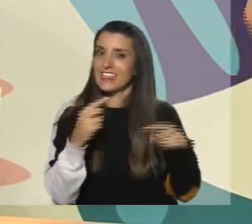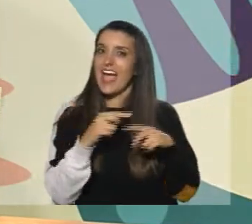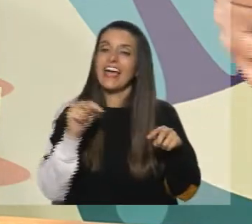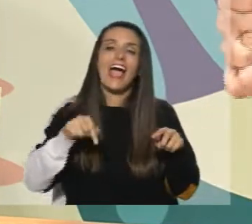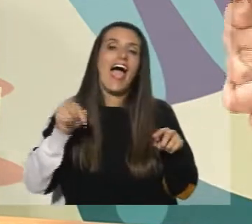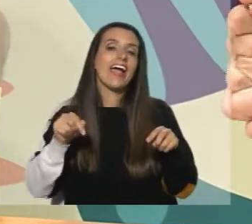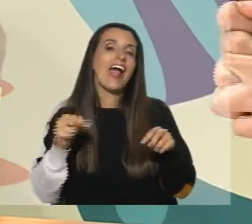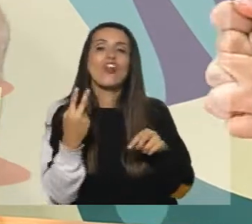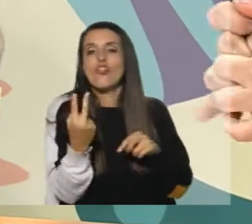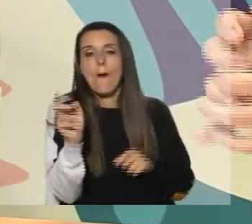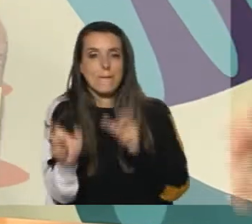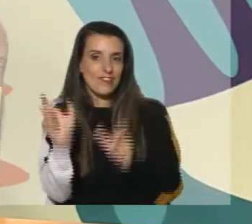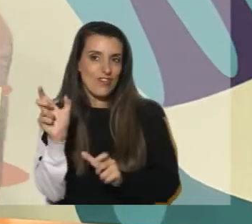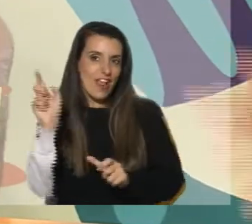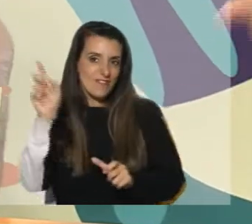totalmente